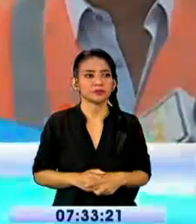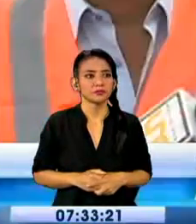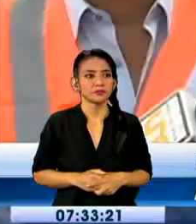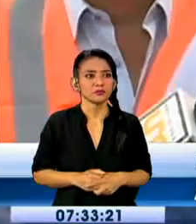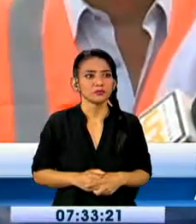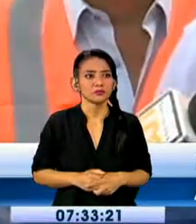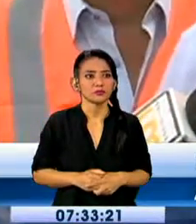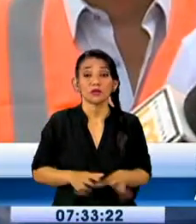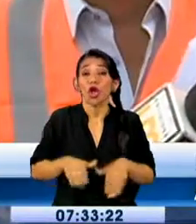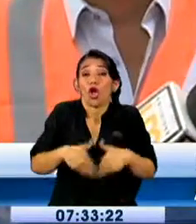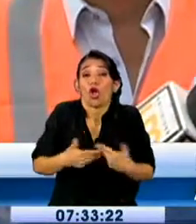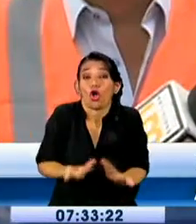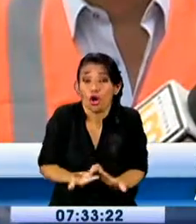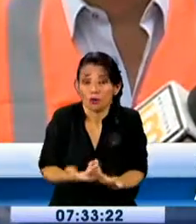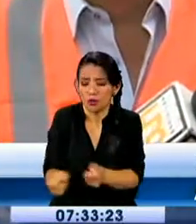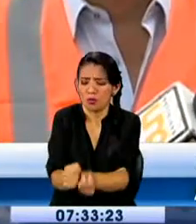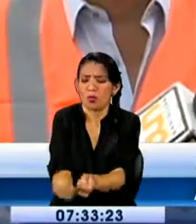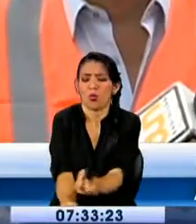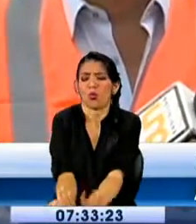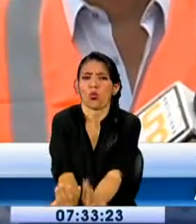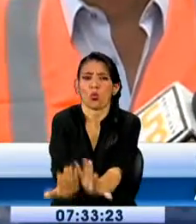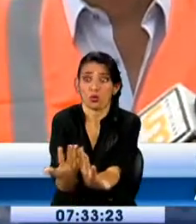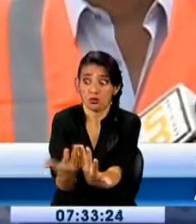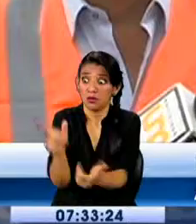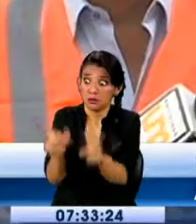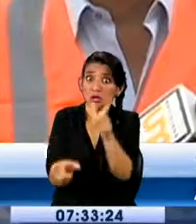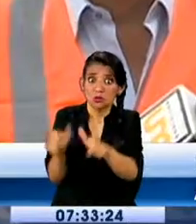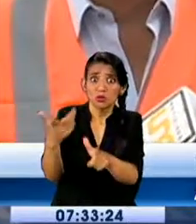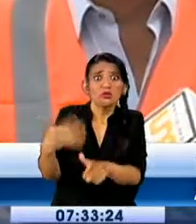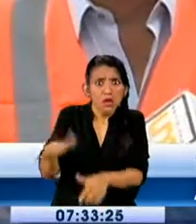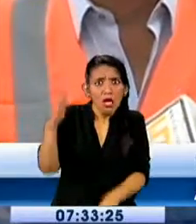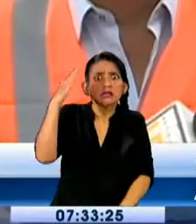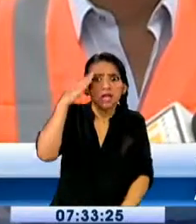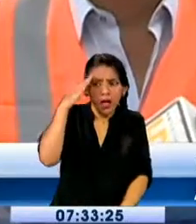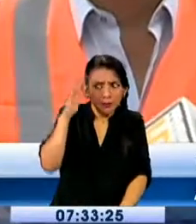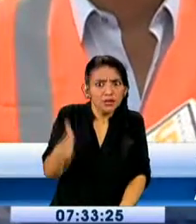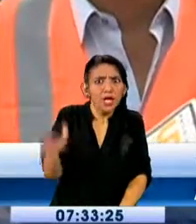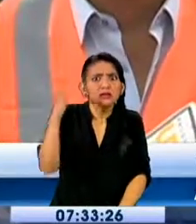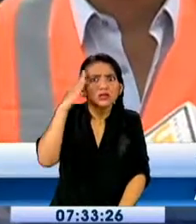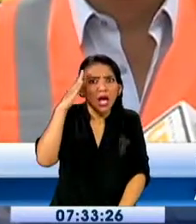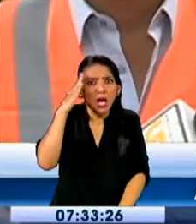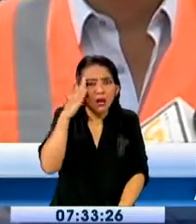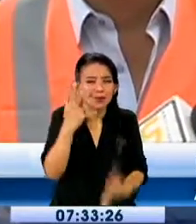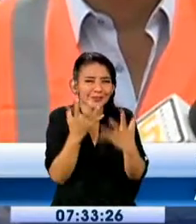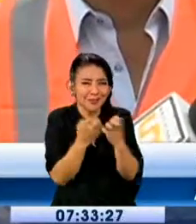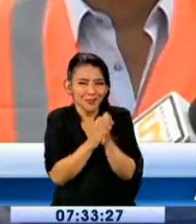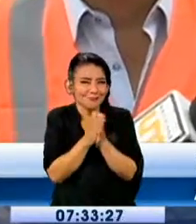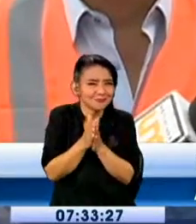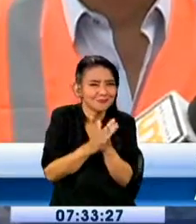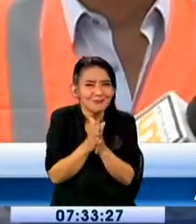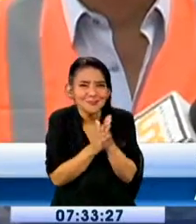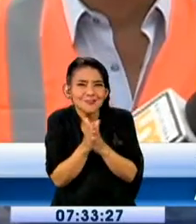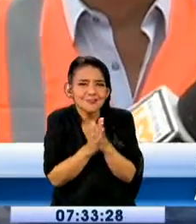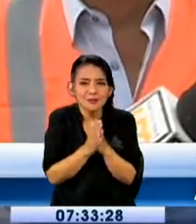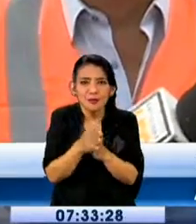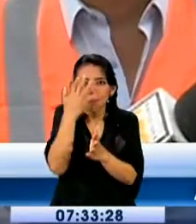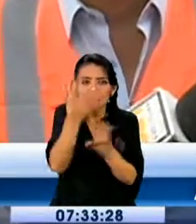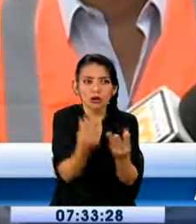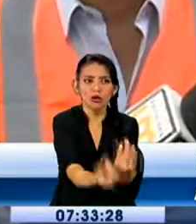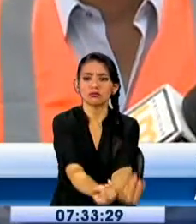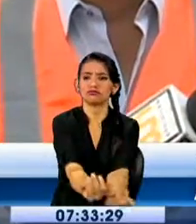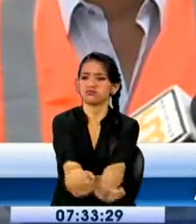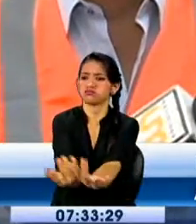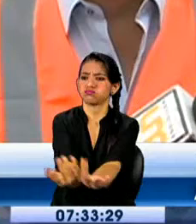forma en que los provocaron nos revela que se trata de personas que conocen de estos temas, porque incluso los han provocado de forma circular